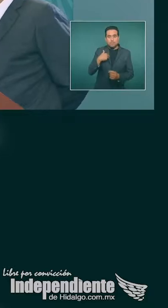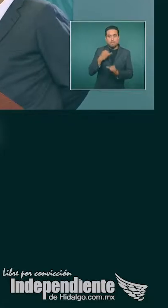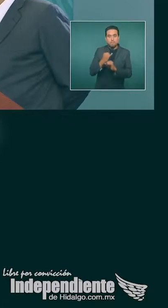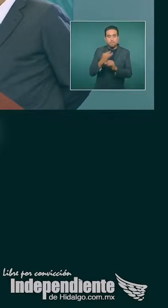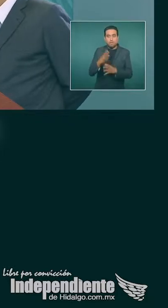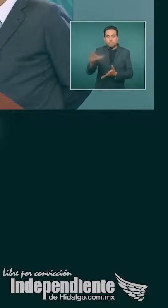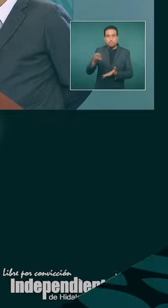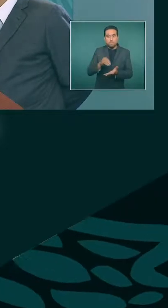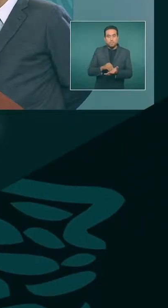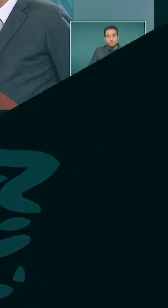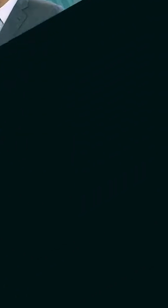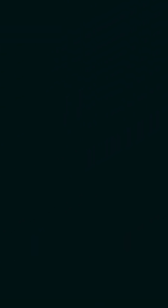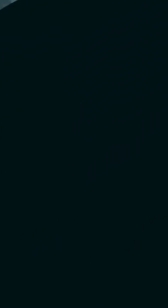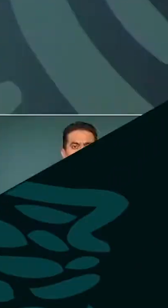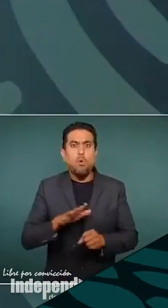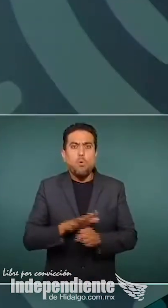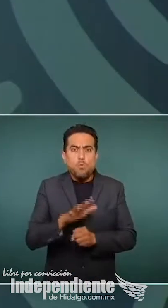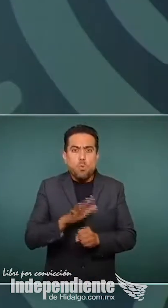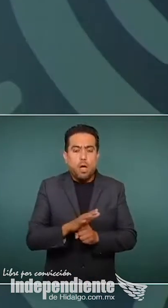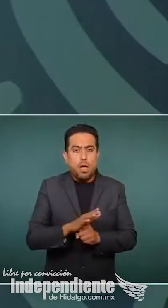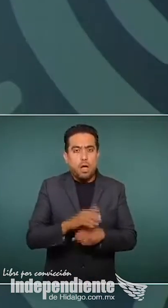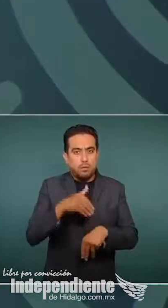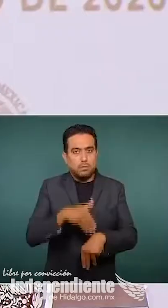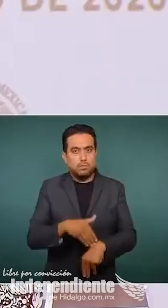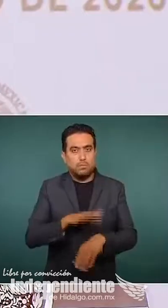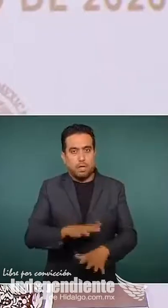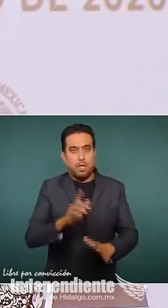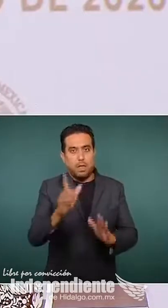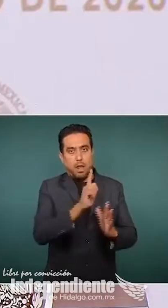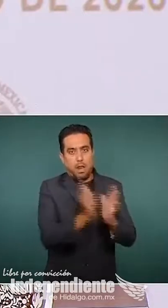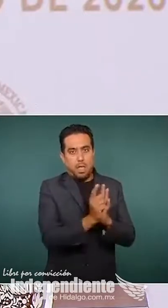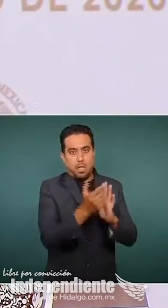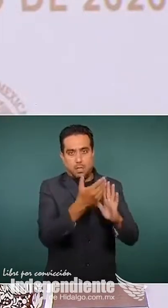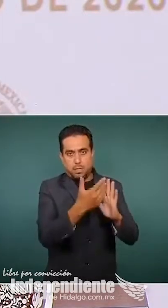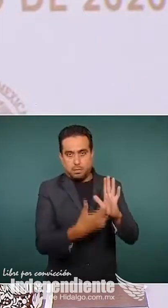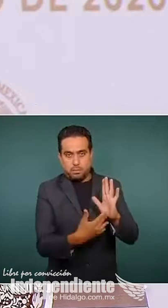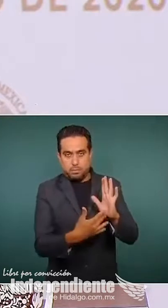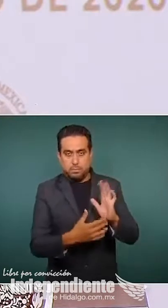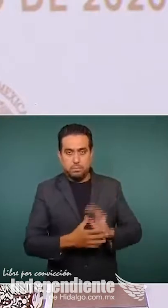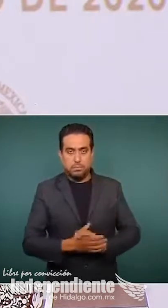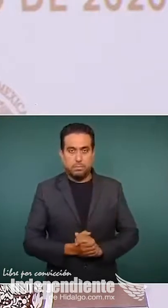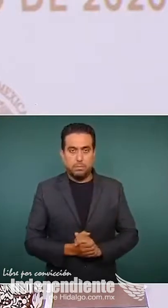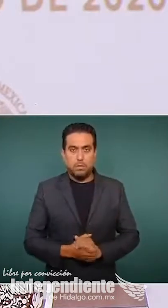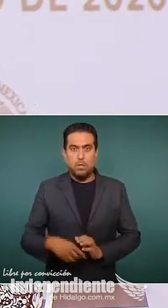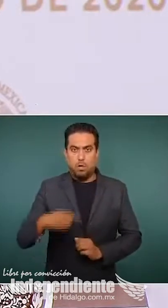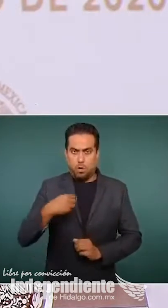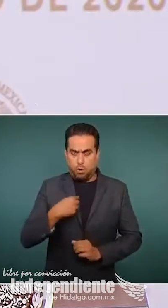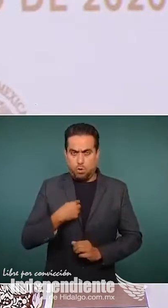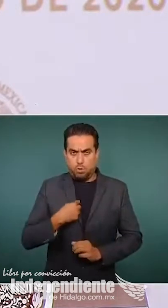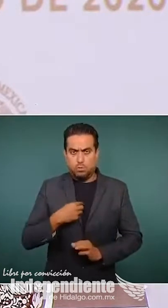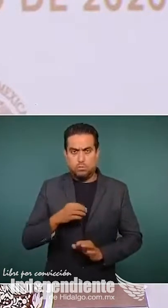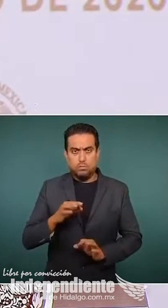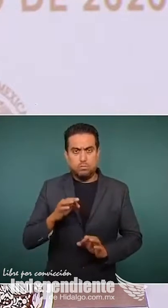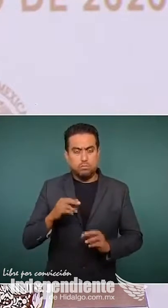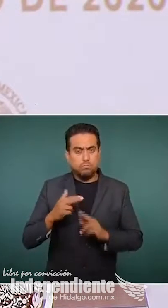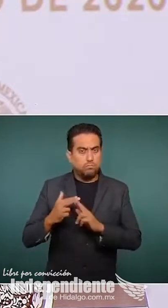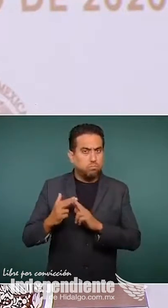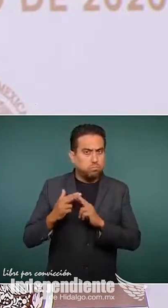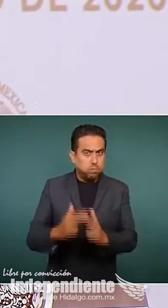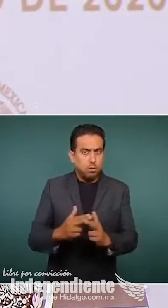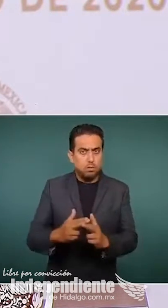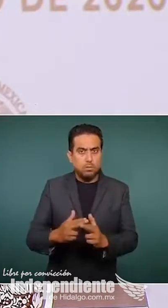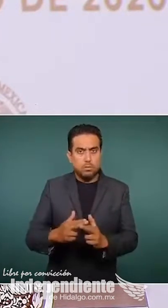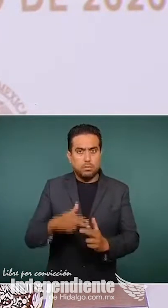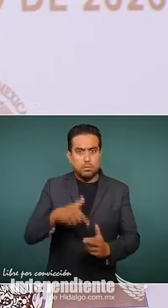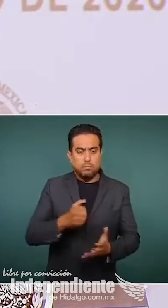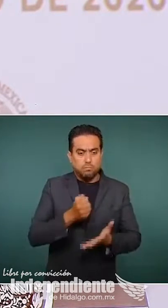hacer frente a la crisis. Nosotros no hemos dejado de cumplir con lo